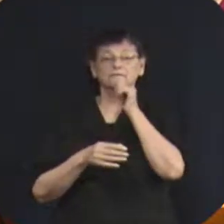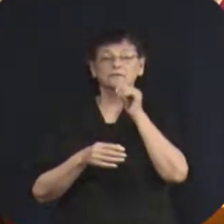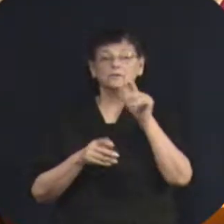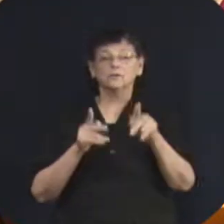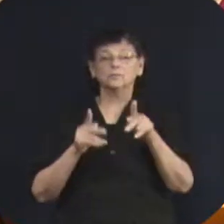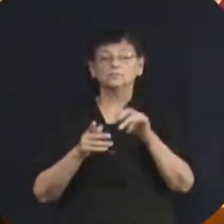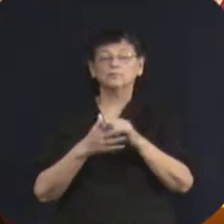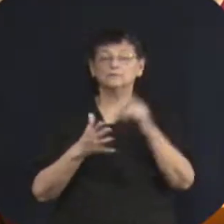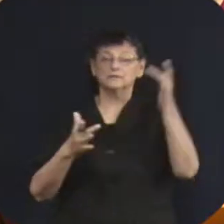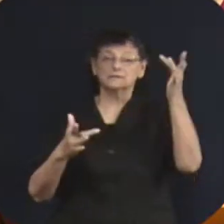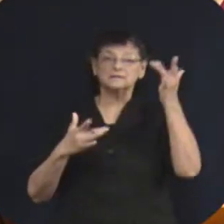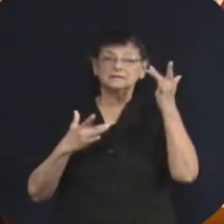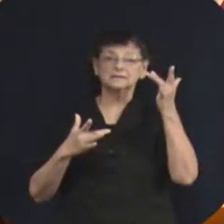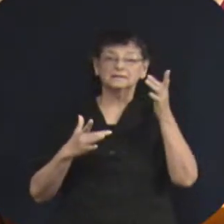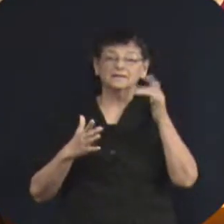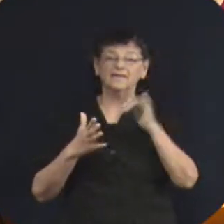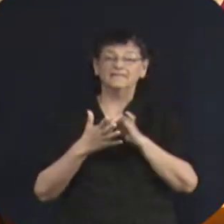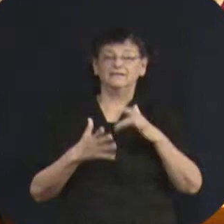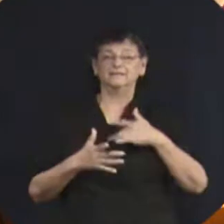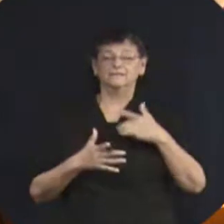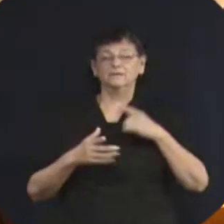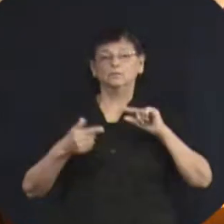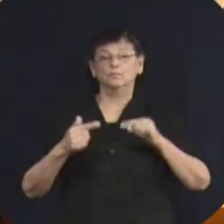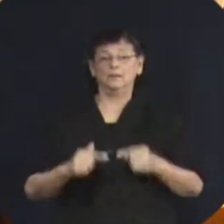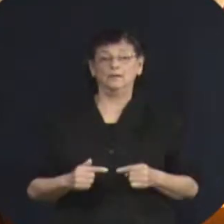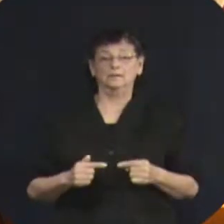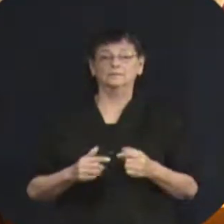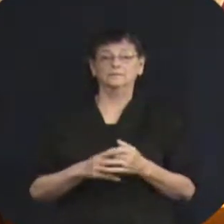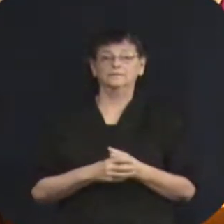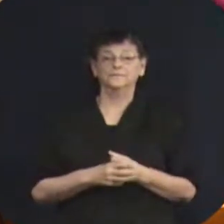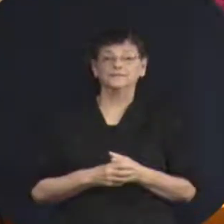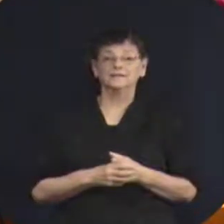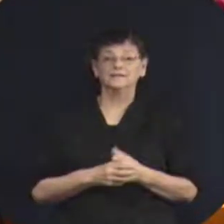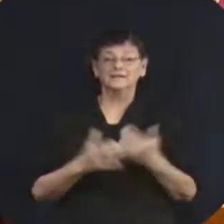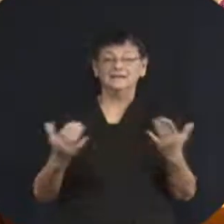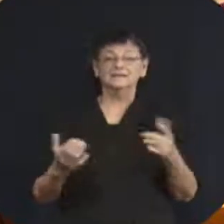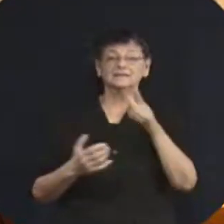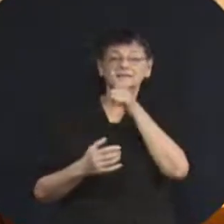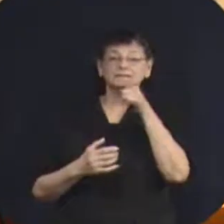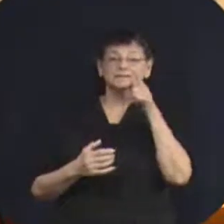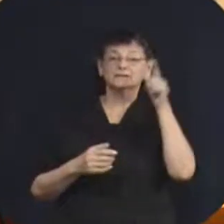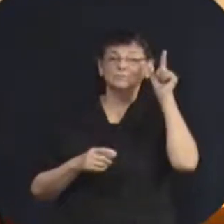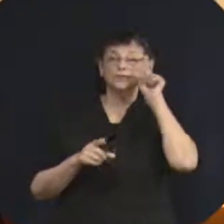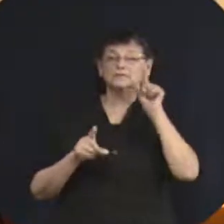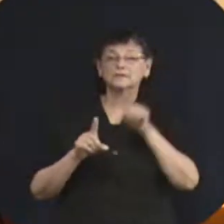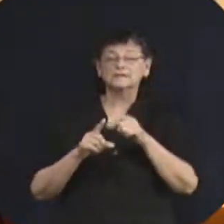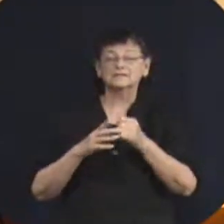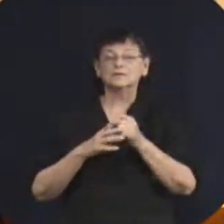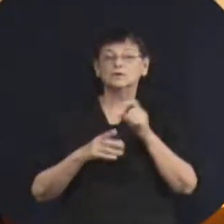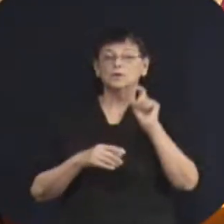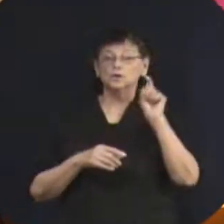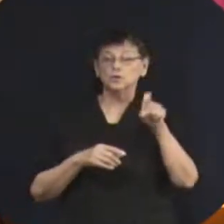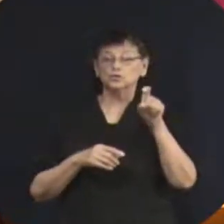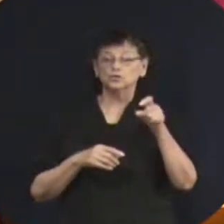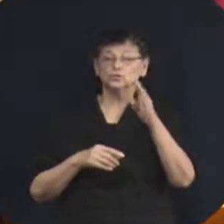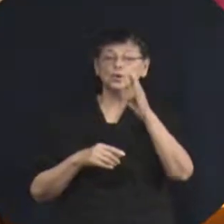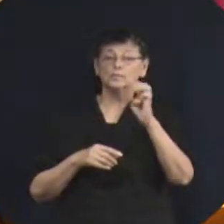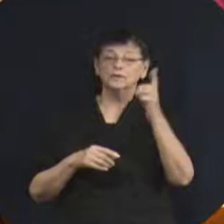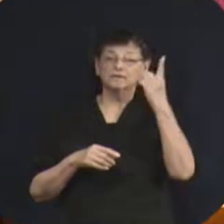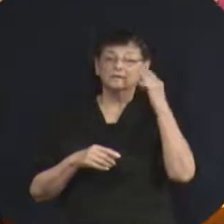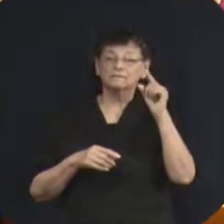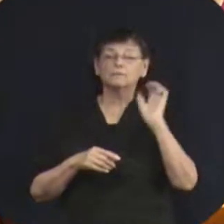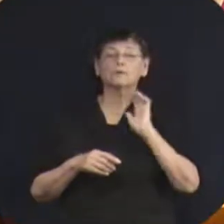los enfermos, a los que sienten dolor. Y esta Cuaresma, hermanos y hermanas, debería de ser